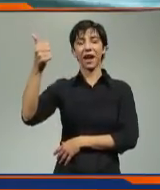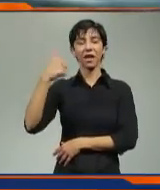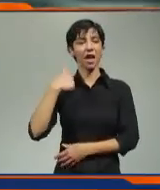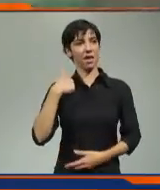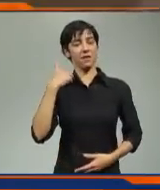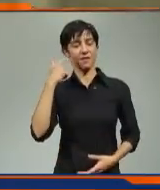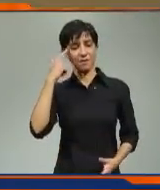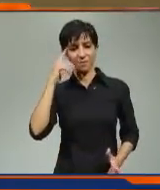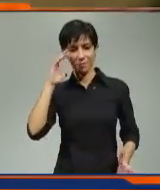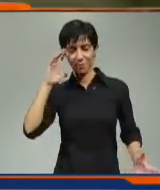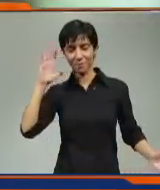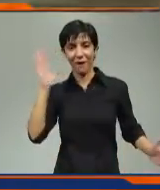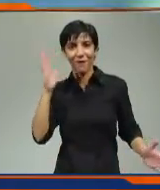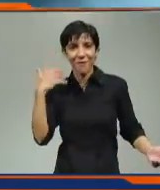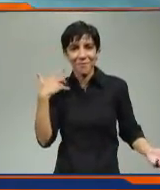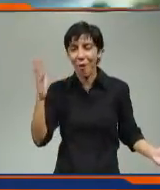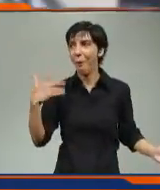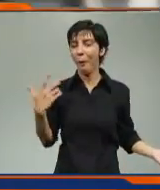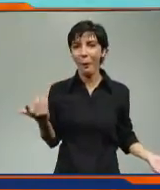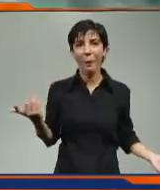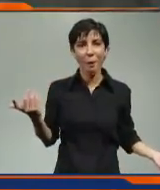dije, bueno, de repente, ¿qué pasó?